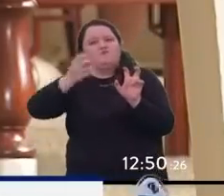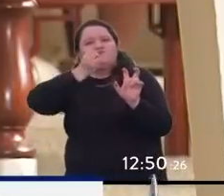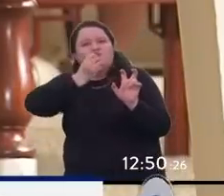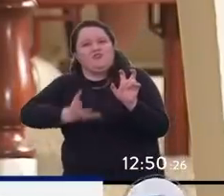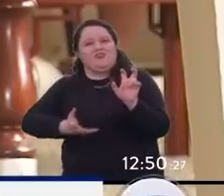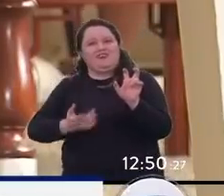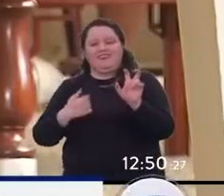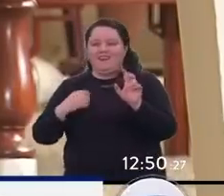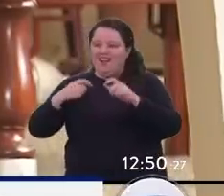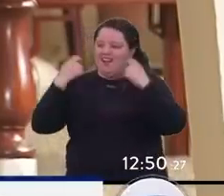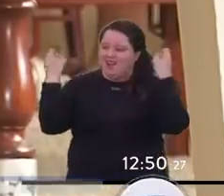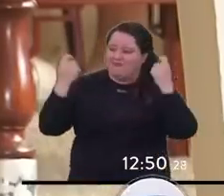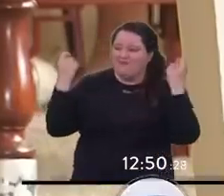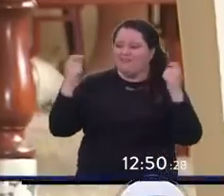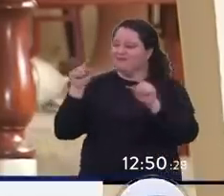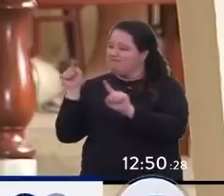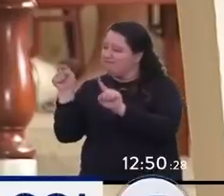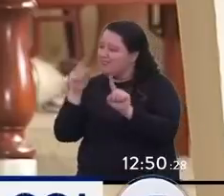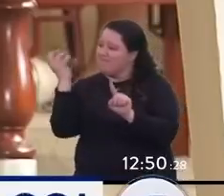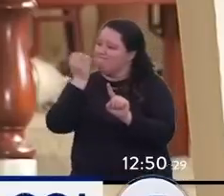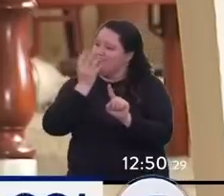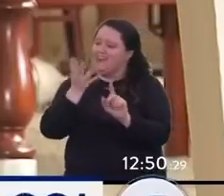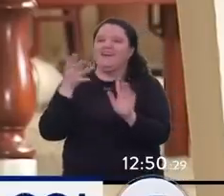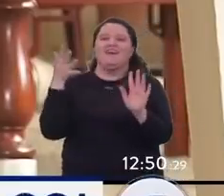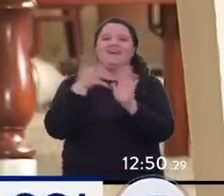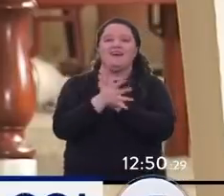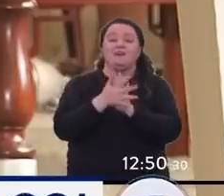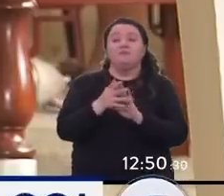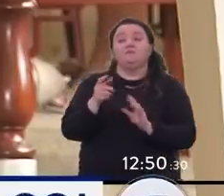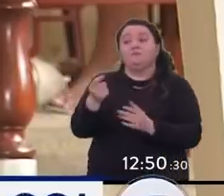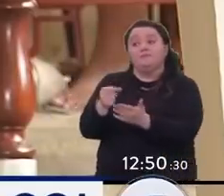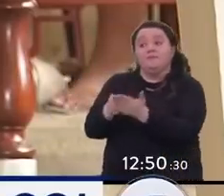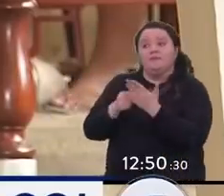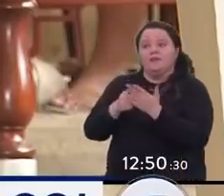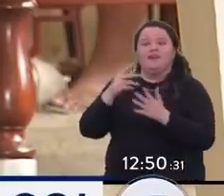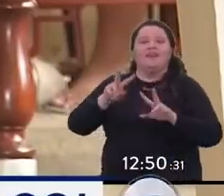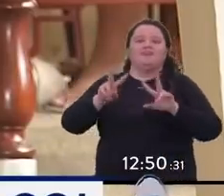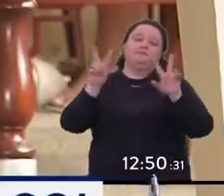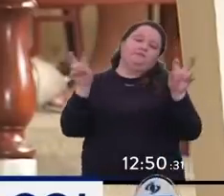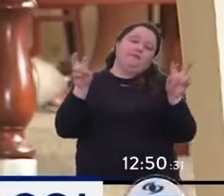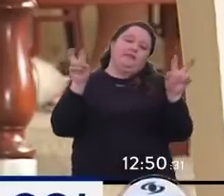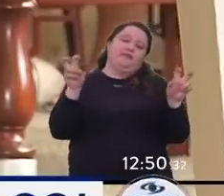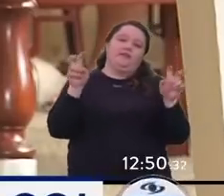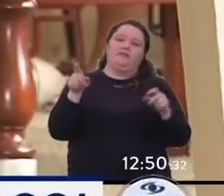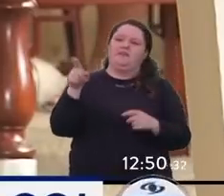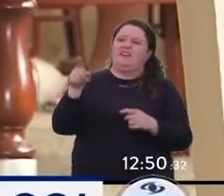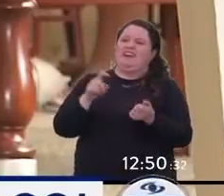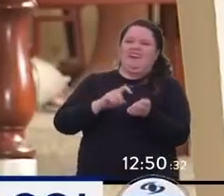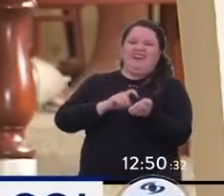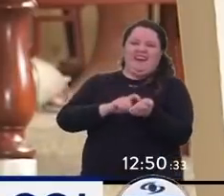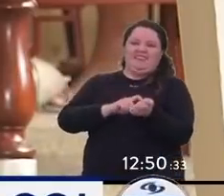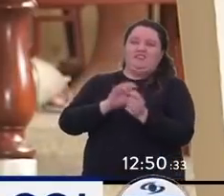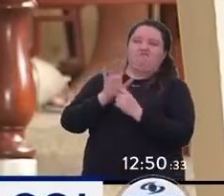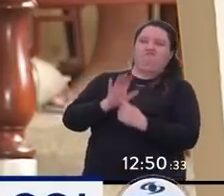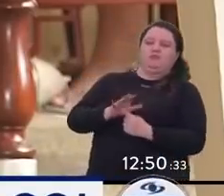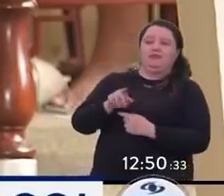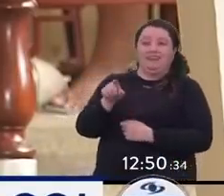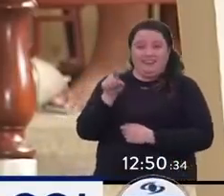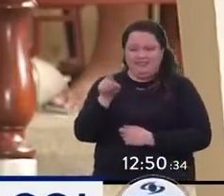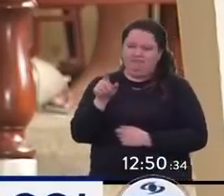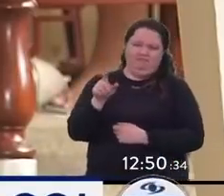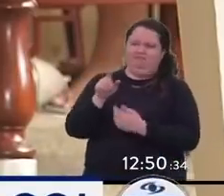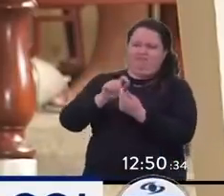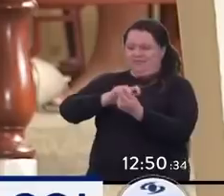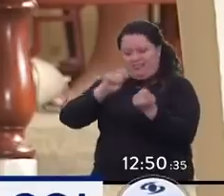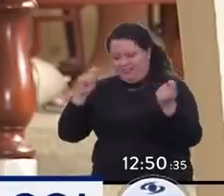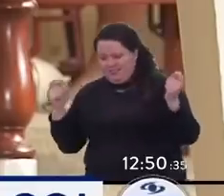que encontré en esta campaña. Para mí las expresiones de racismo hoy nos colocan en un gobierno del cambio con